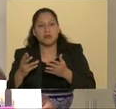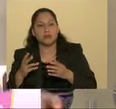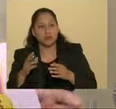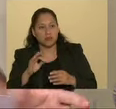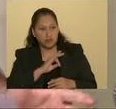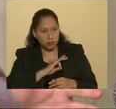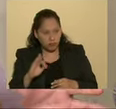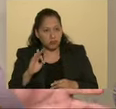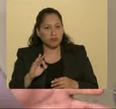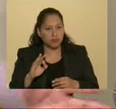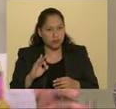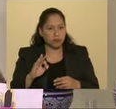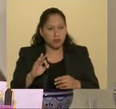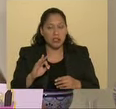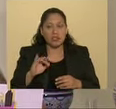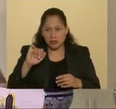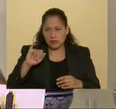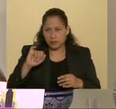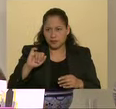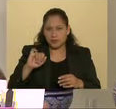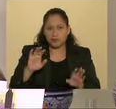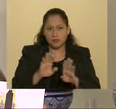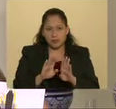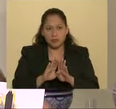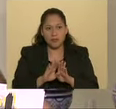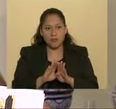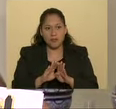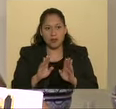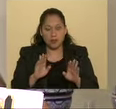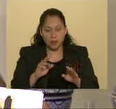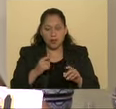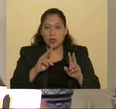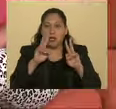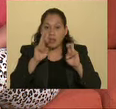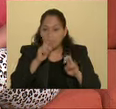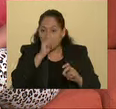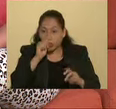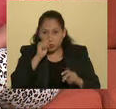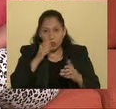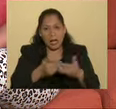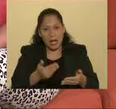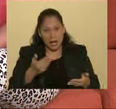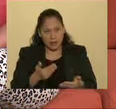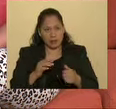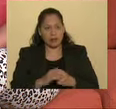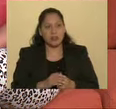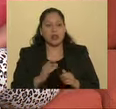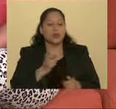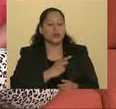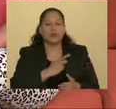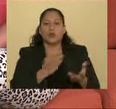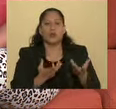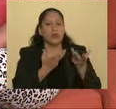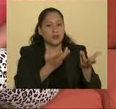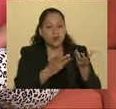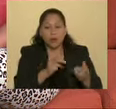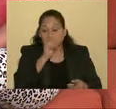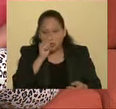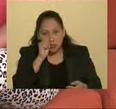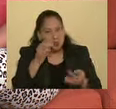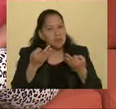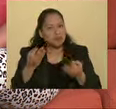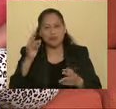complicadas. Porque yo las, sé, las yo adicciones hablo antes, van... antes del consumo. Ajá, antes sí. del consumo. Uh-huh. Cuando está nada más el deseo. Claro. No, ya en el consumo tienes toda